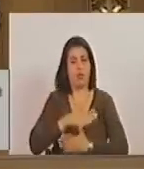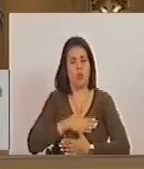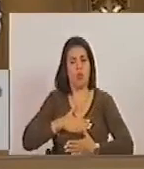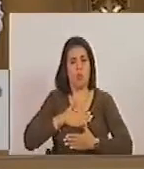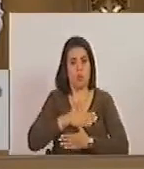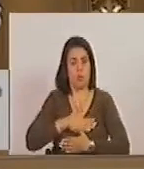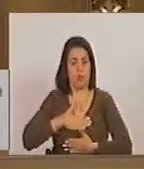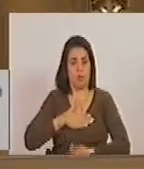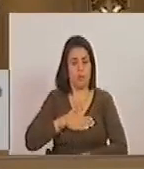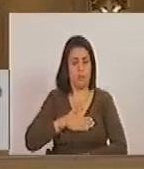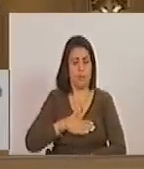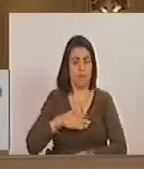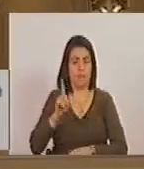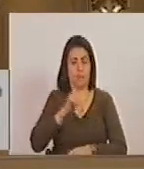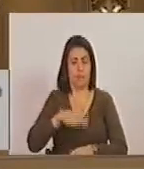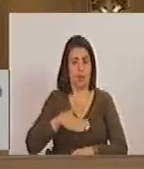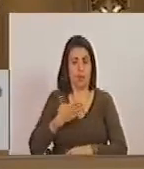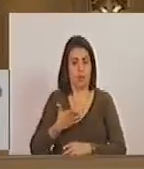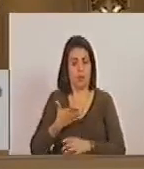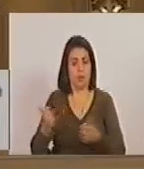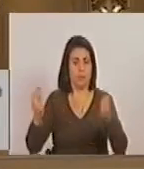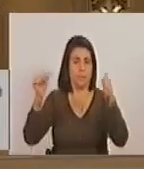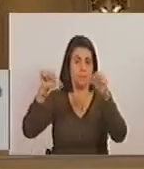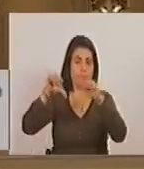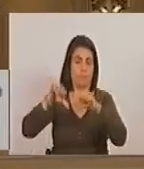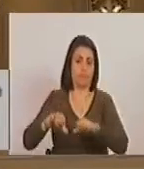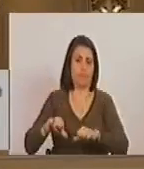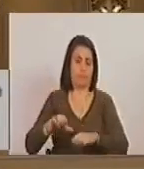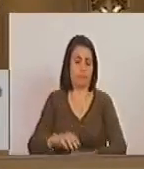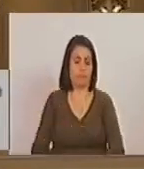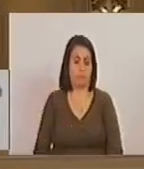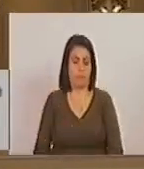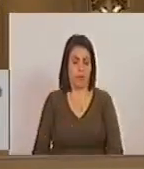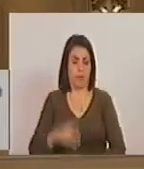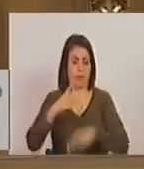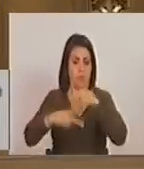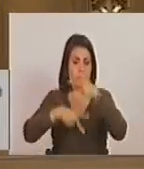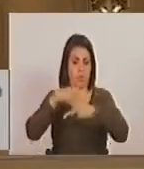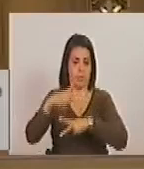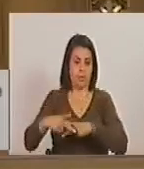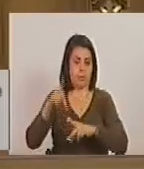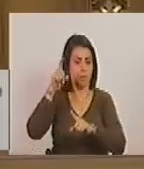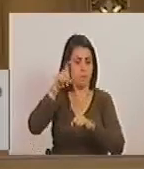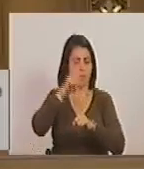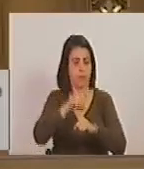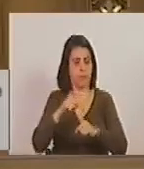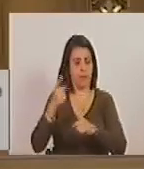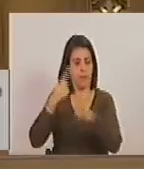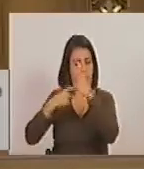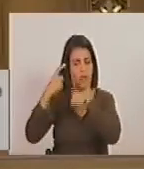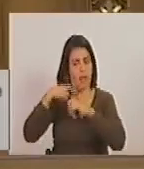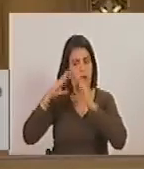de confort no perjudiquen el proceso de formación que traemos de la casa, que